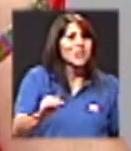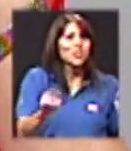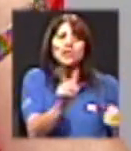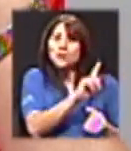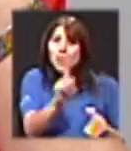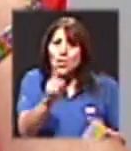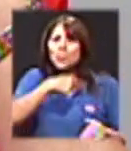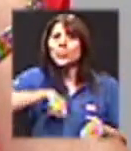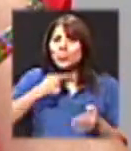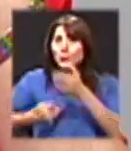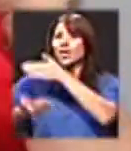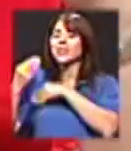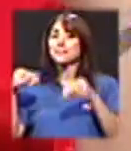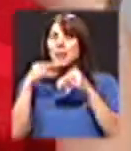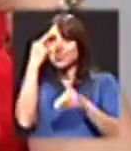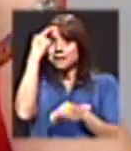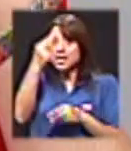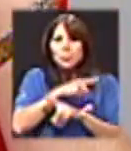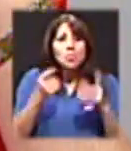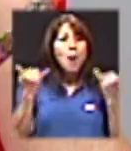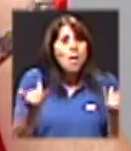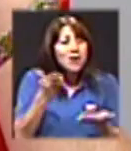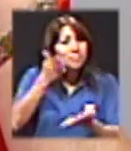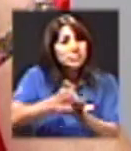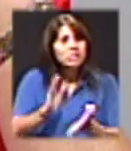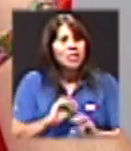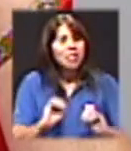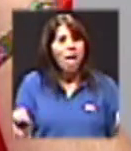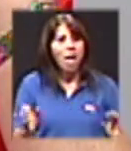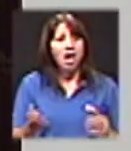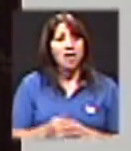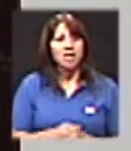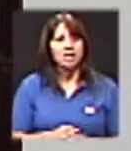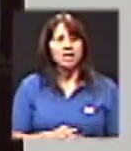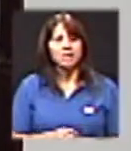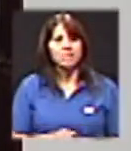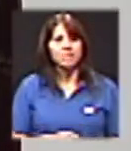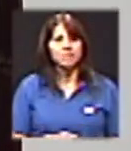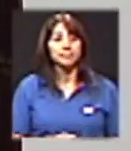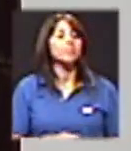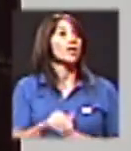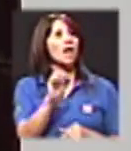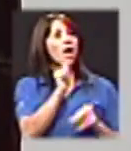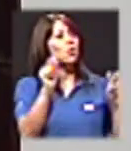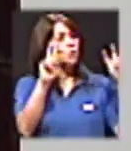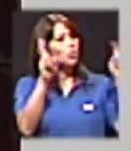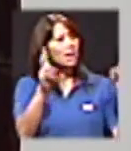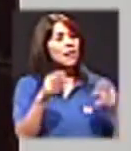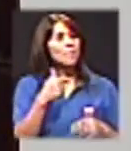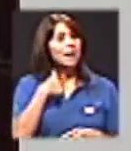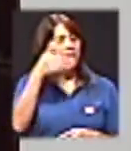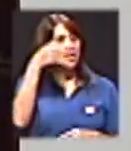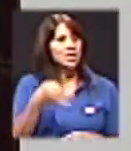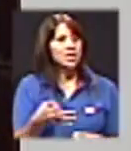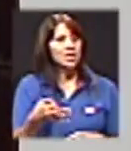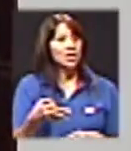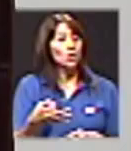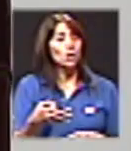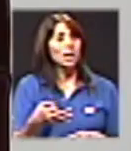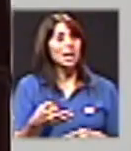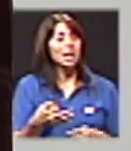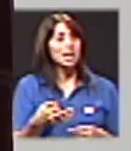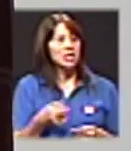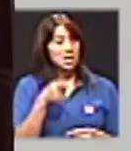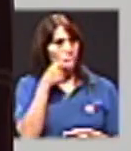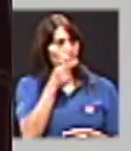eso, Juan Rafael. Perdimos todo eso. Hay otro tema, doña Patricia, que sospecho que es muy cercano a